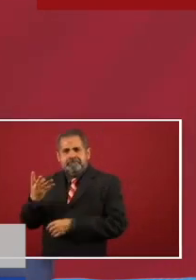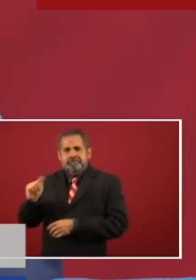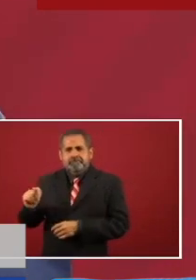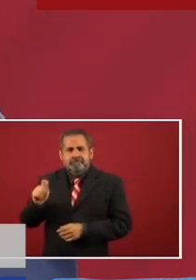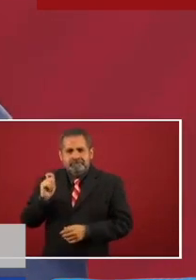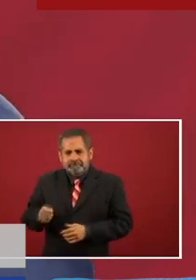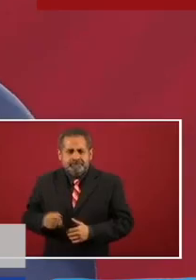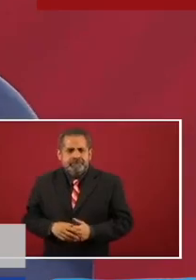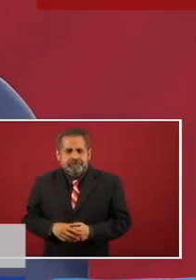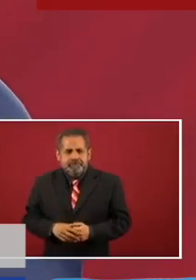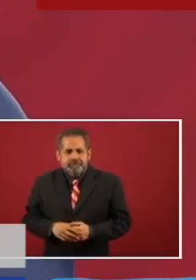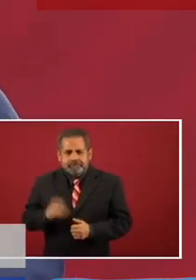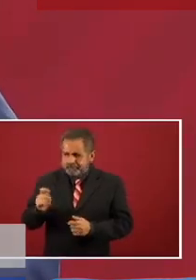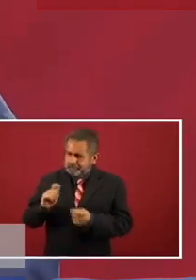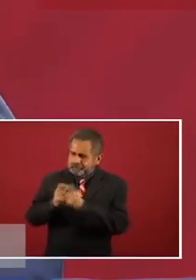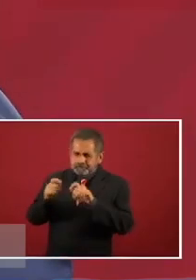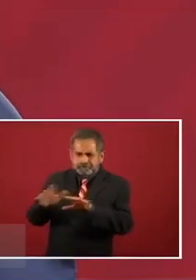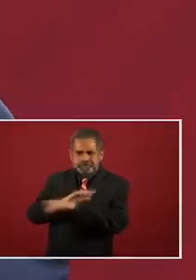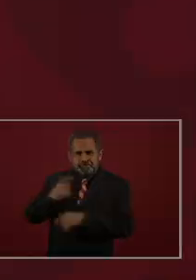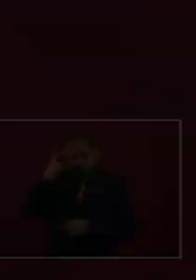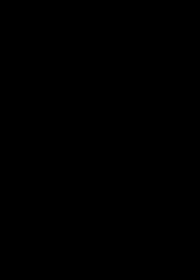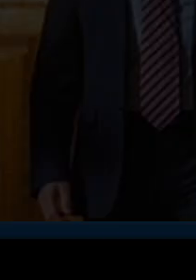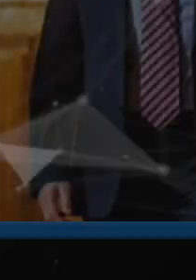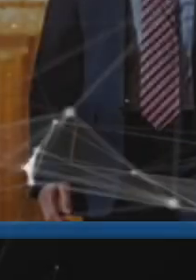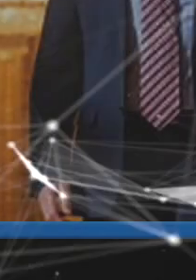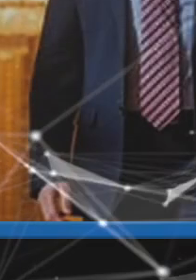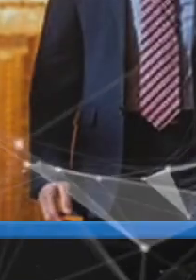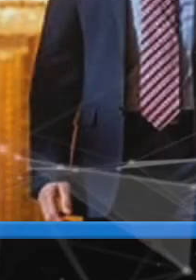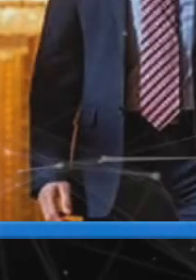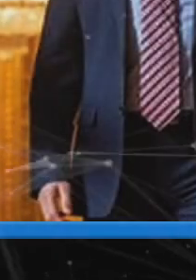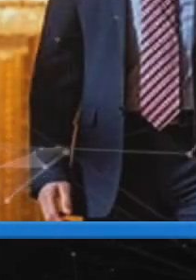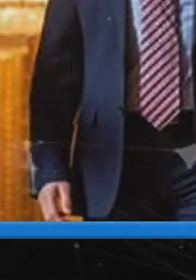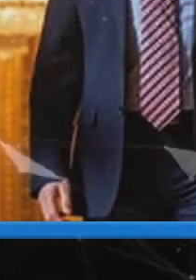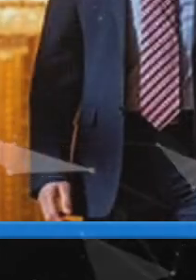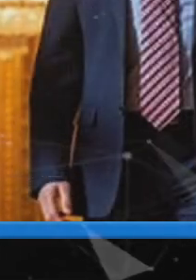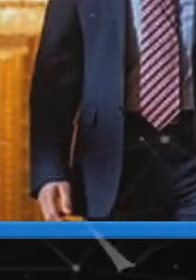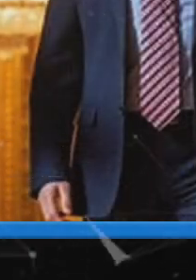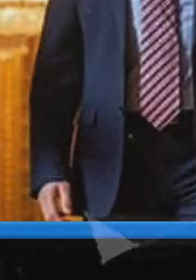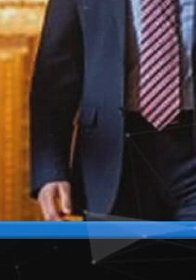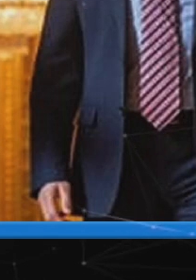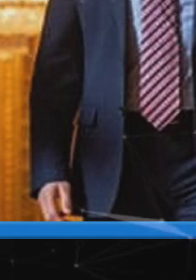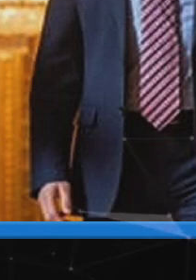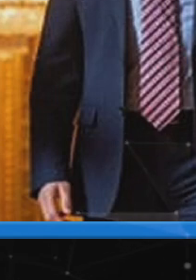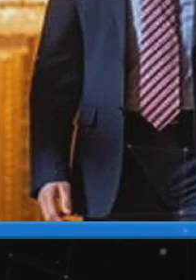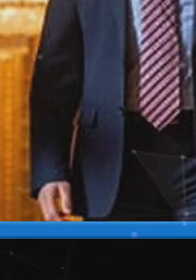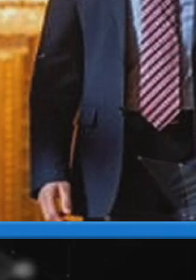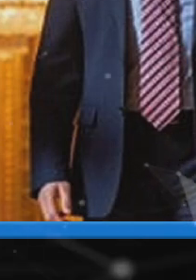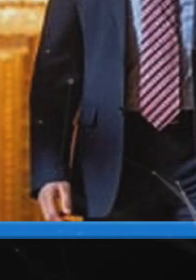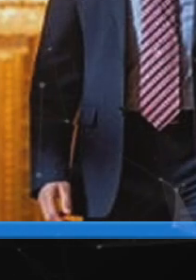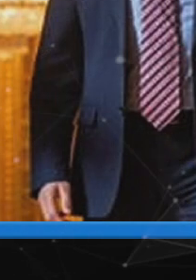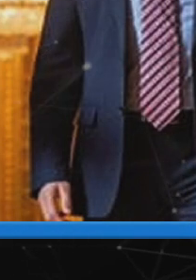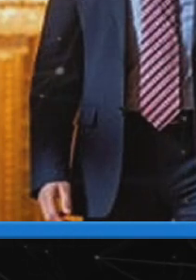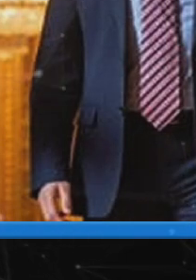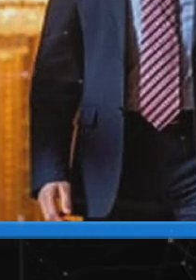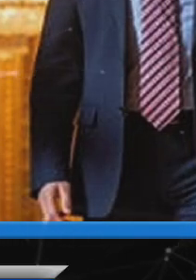es la revolución de las conciencias. No tienes ahí la... Ya estás informado. No olvides